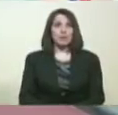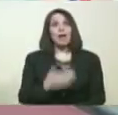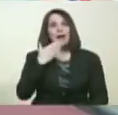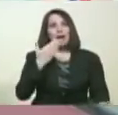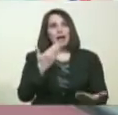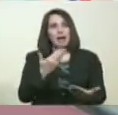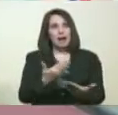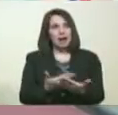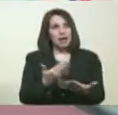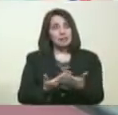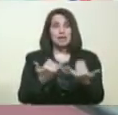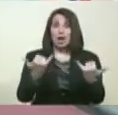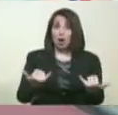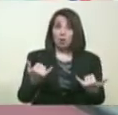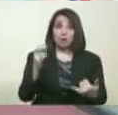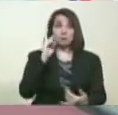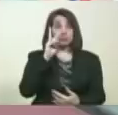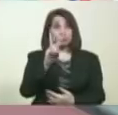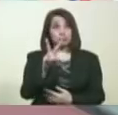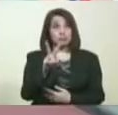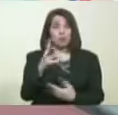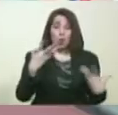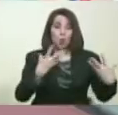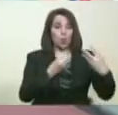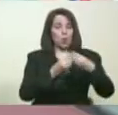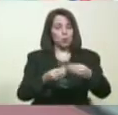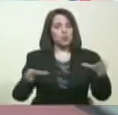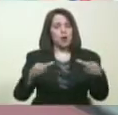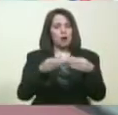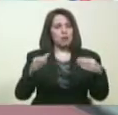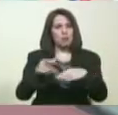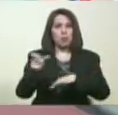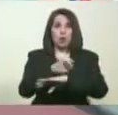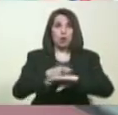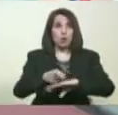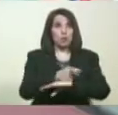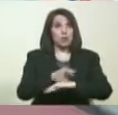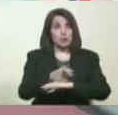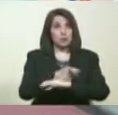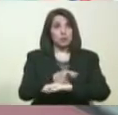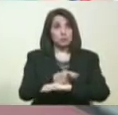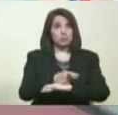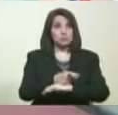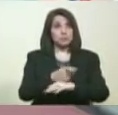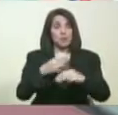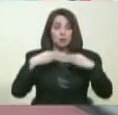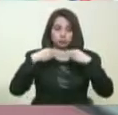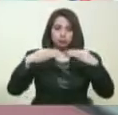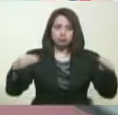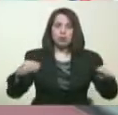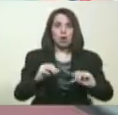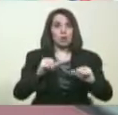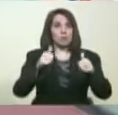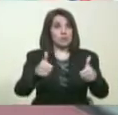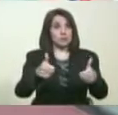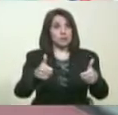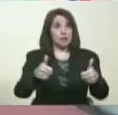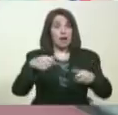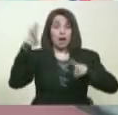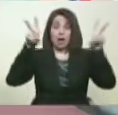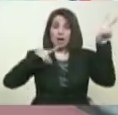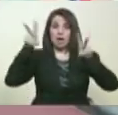gracias. Ahora voy a proceder junto al equipo de gobierno a inaugurar